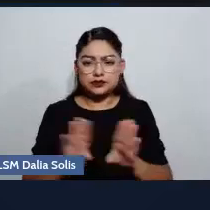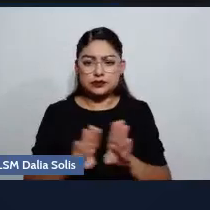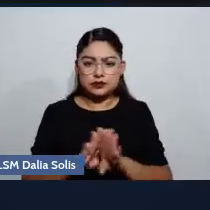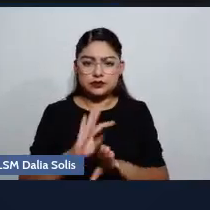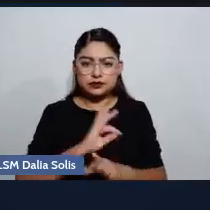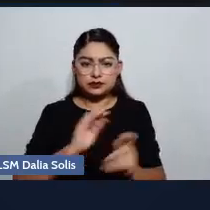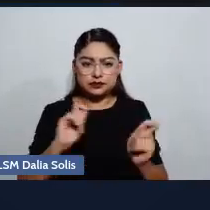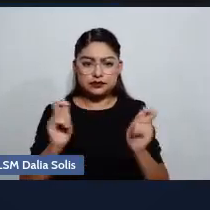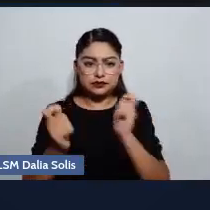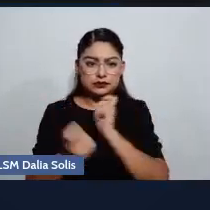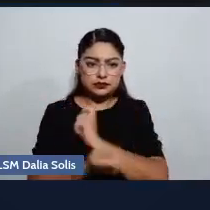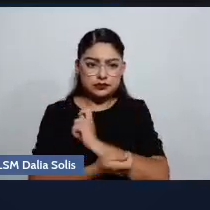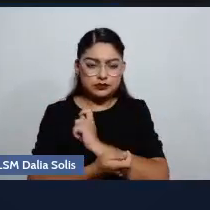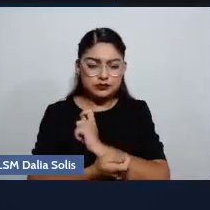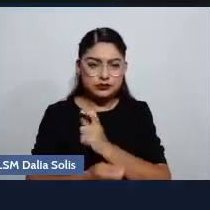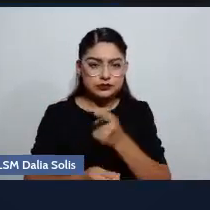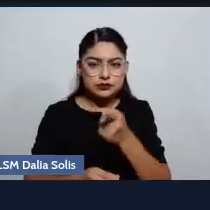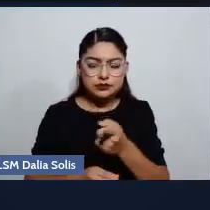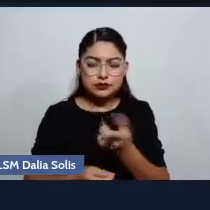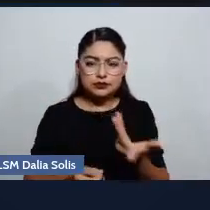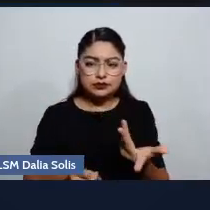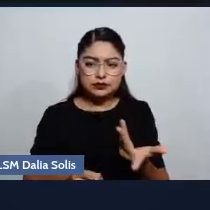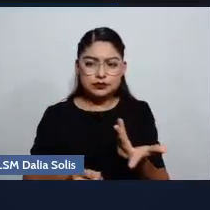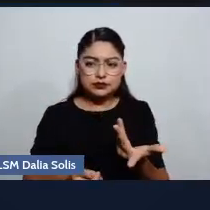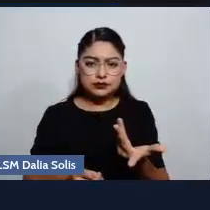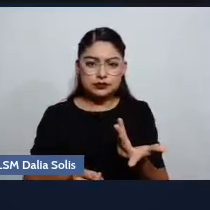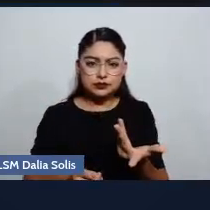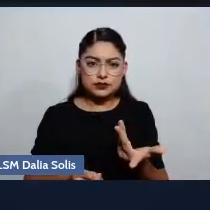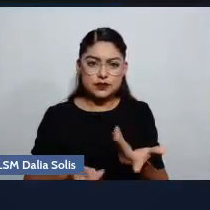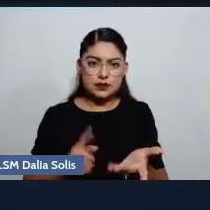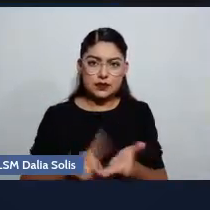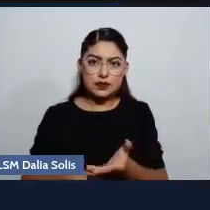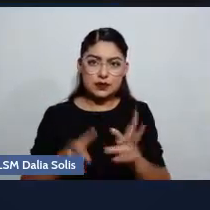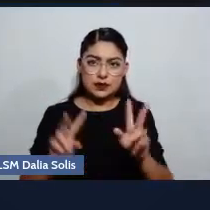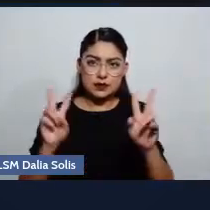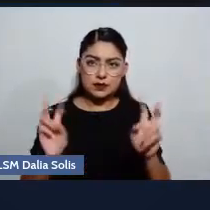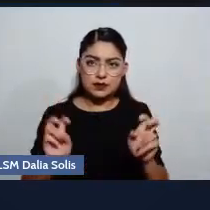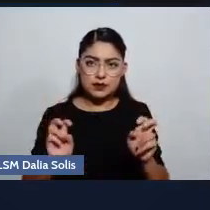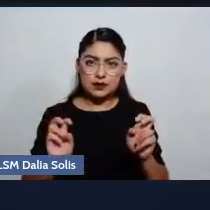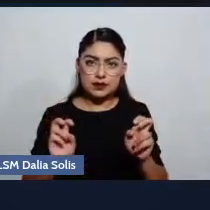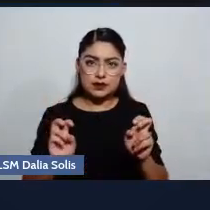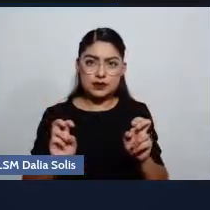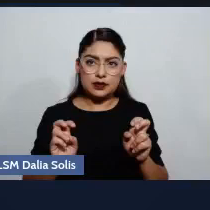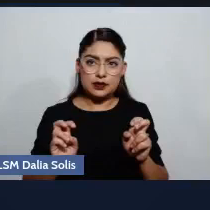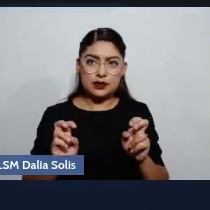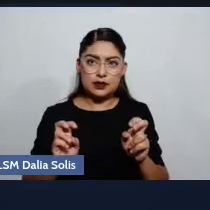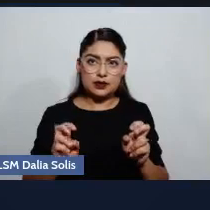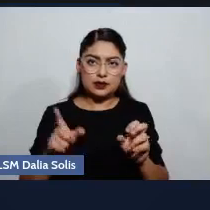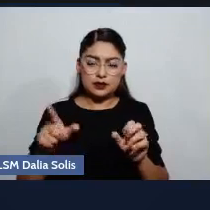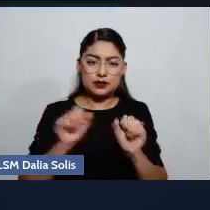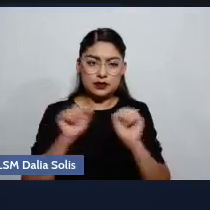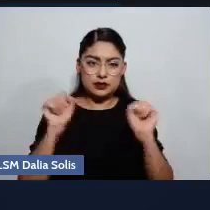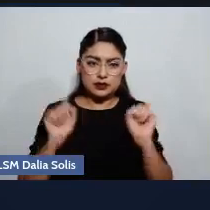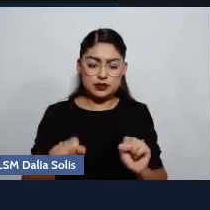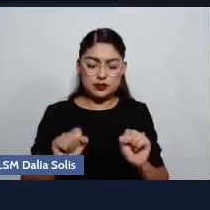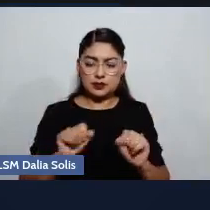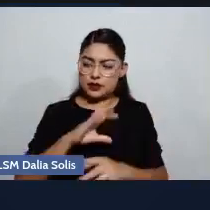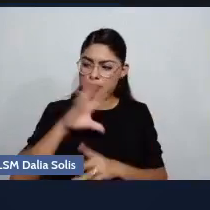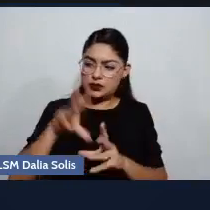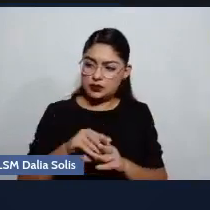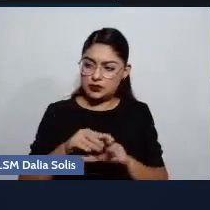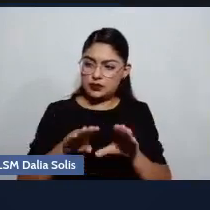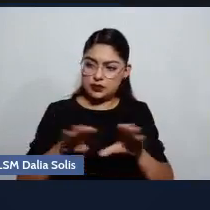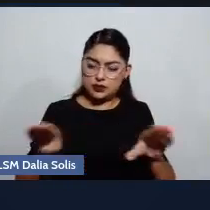principio, la parte de sustentar un sistema universal de salud, pues viene de